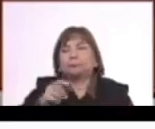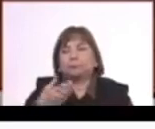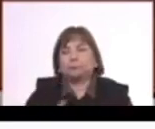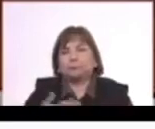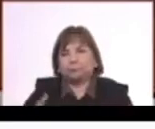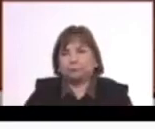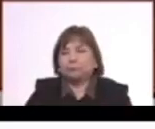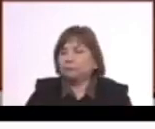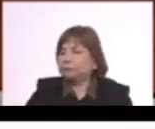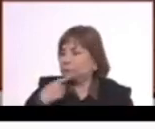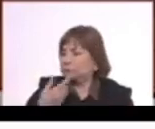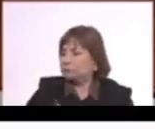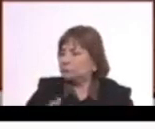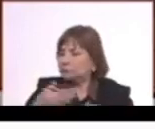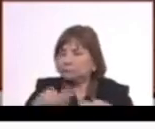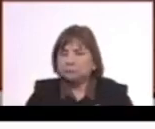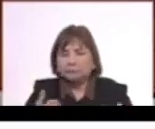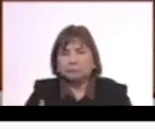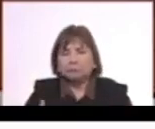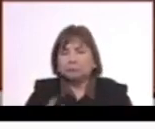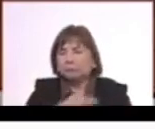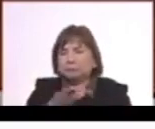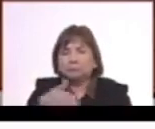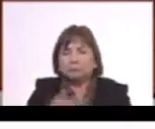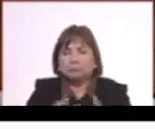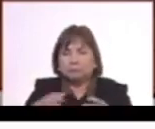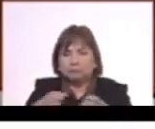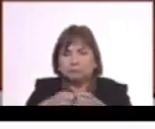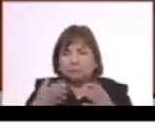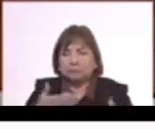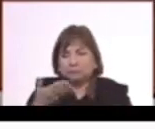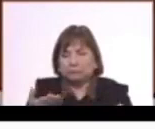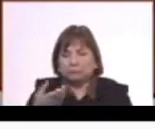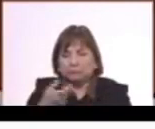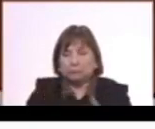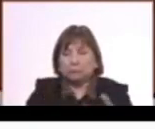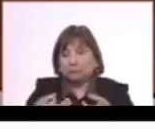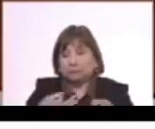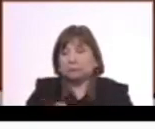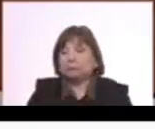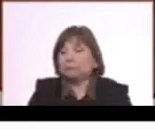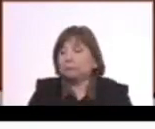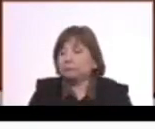más humildes, y ese es el rol que tienen hoy en día todos los congresistas que pertenecen a la Comisión de Presupuesto.